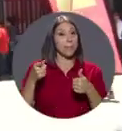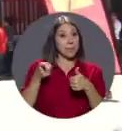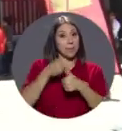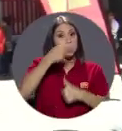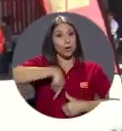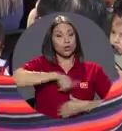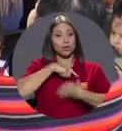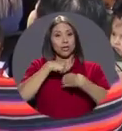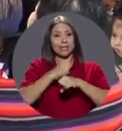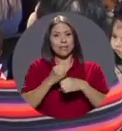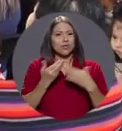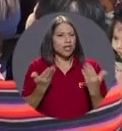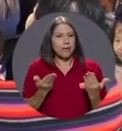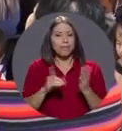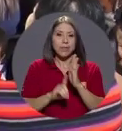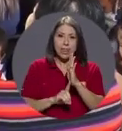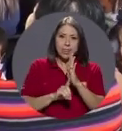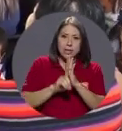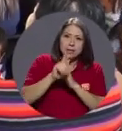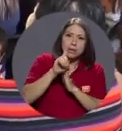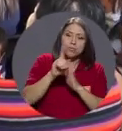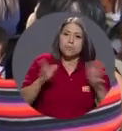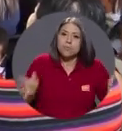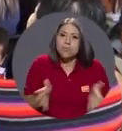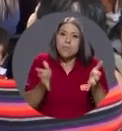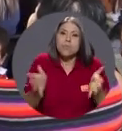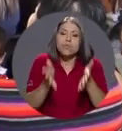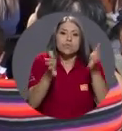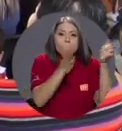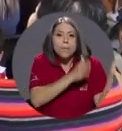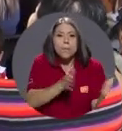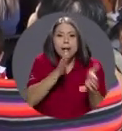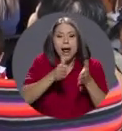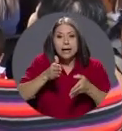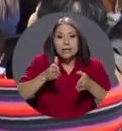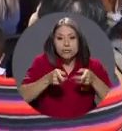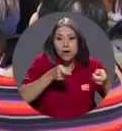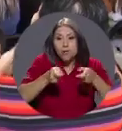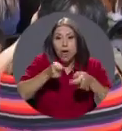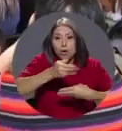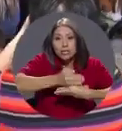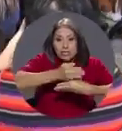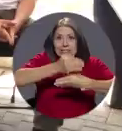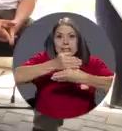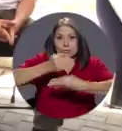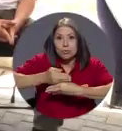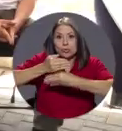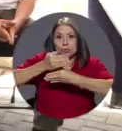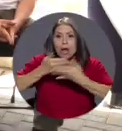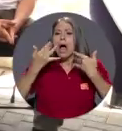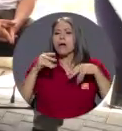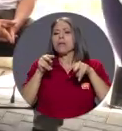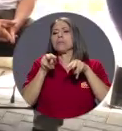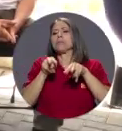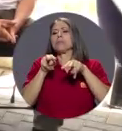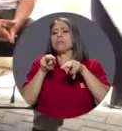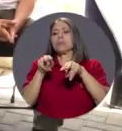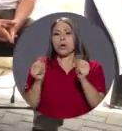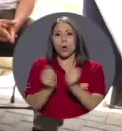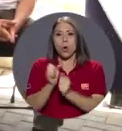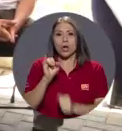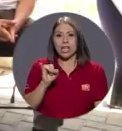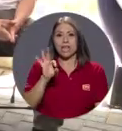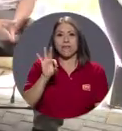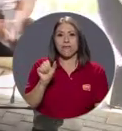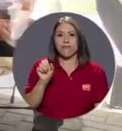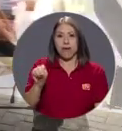estamos haciendo es el desarrollo e impulso de los planes reguladores. Estamos dándole un seguimiento muy cercano con el IFAM también, con el